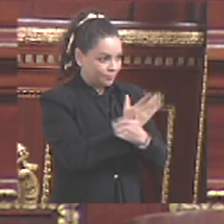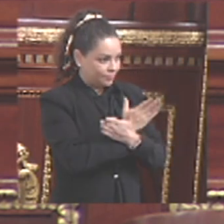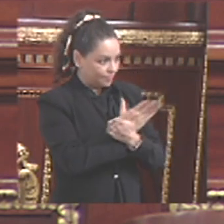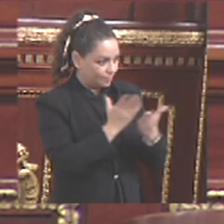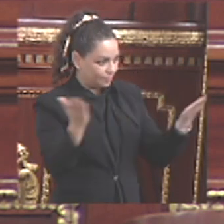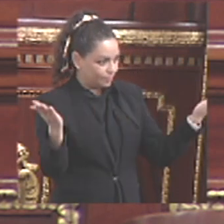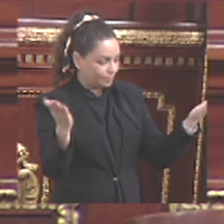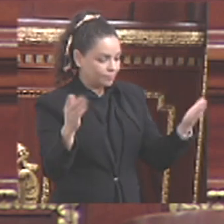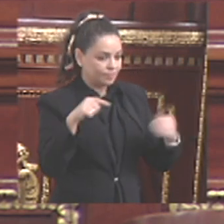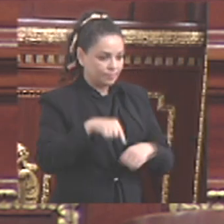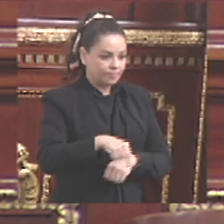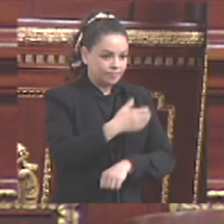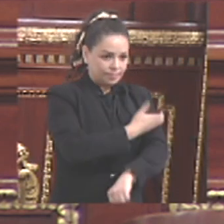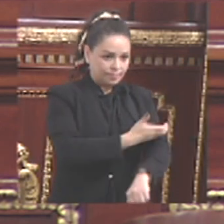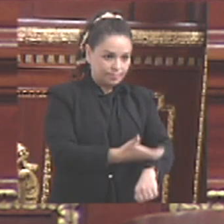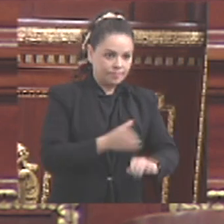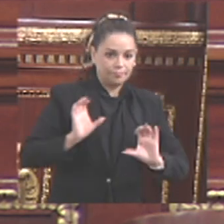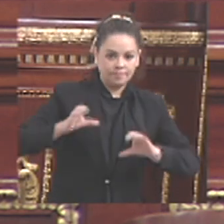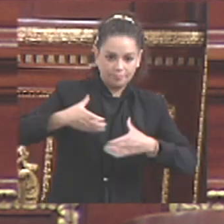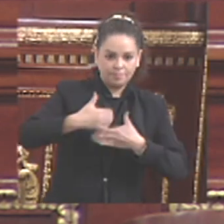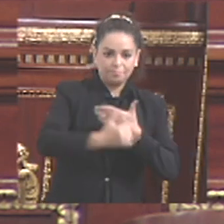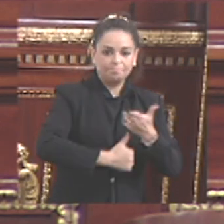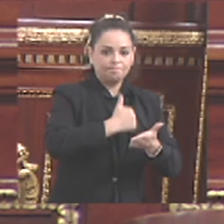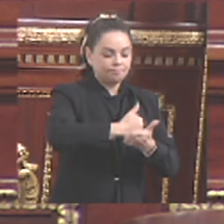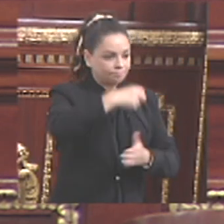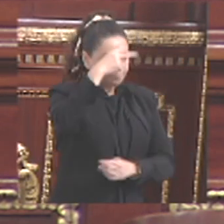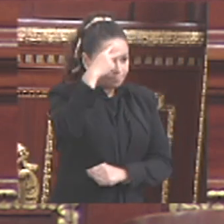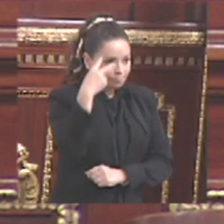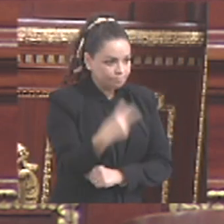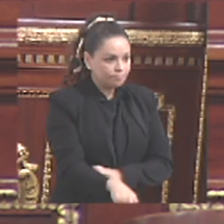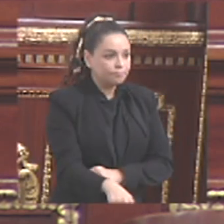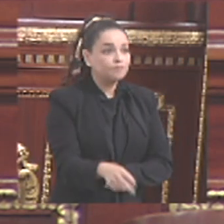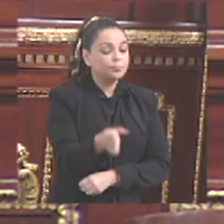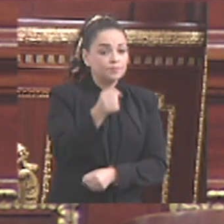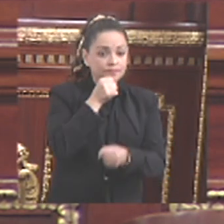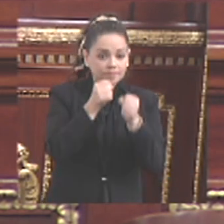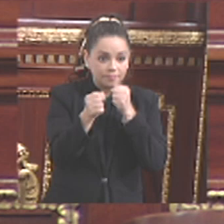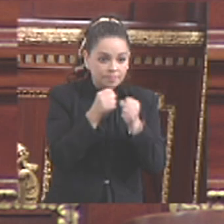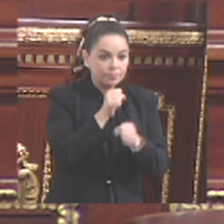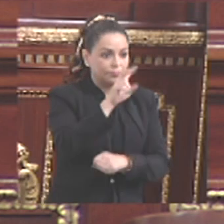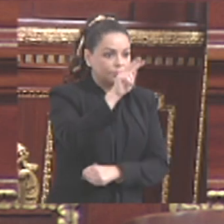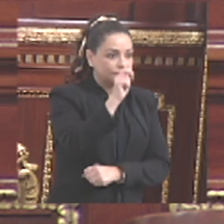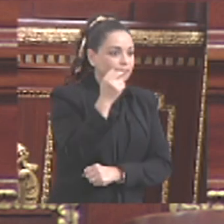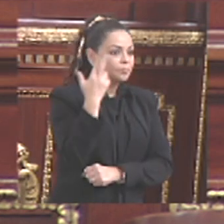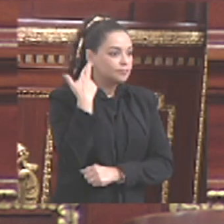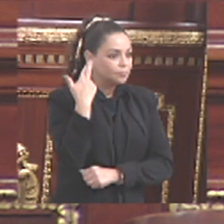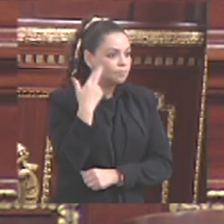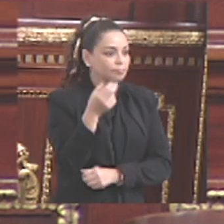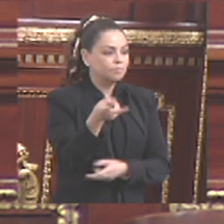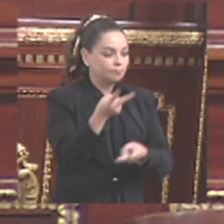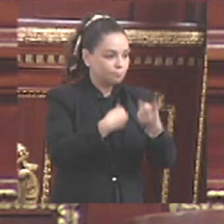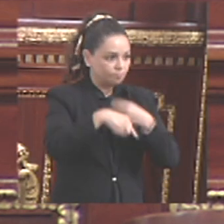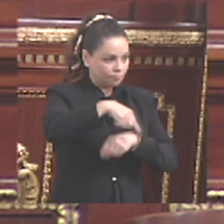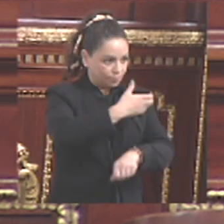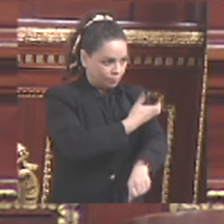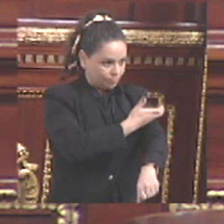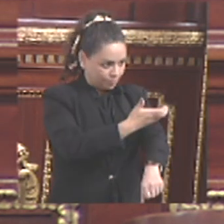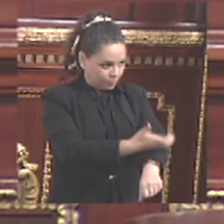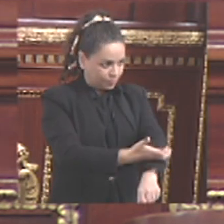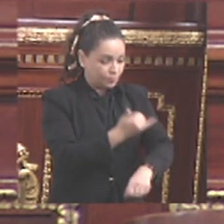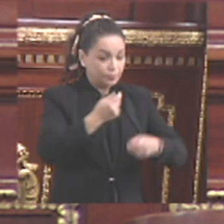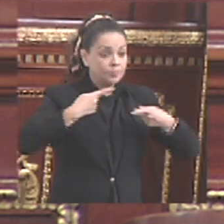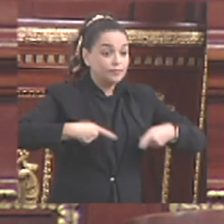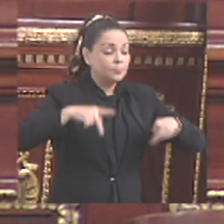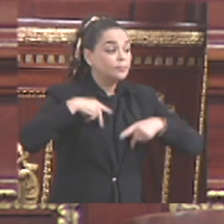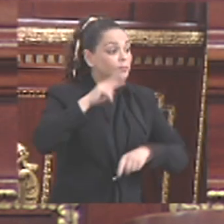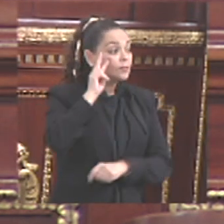Congreso de la Ciudad de México, medios de comunicación que hoy nos acompañan y a toda la ciudadanía que nos sigue a través